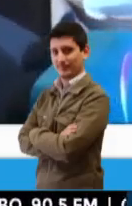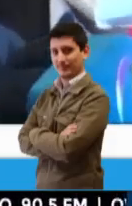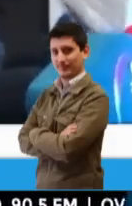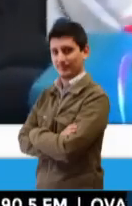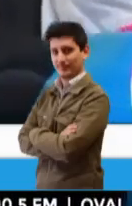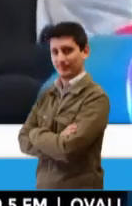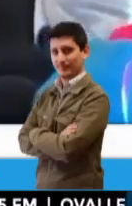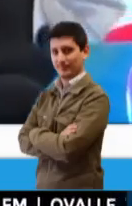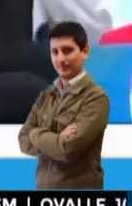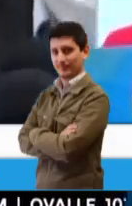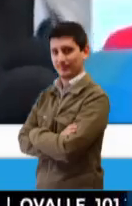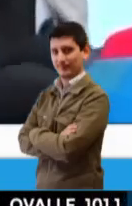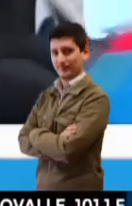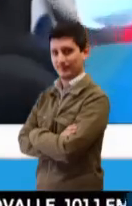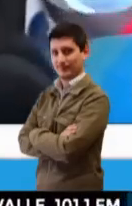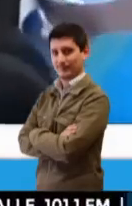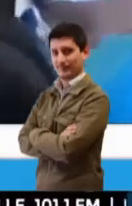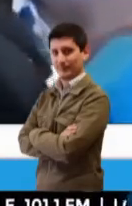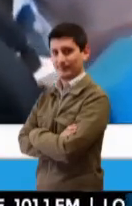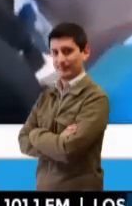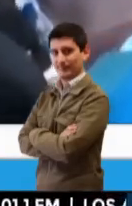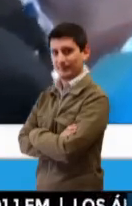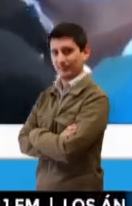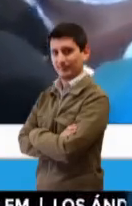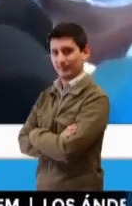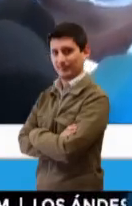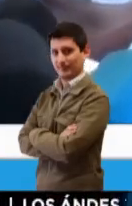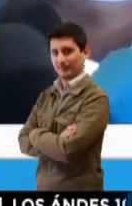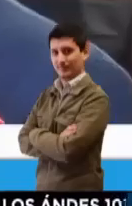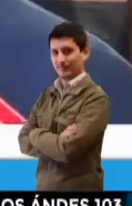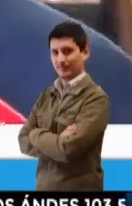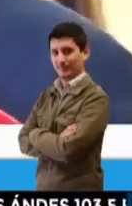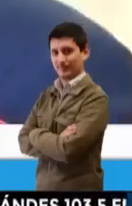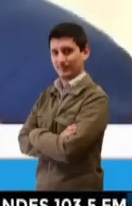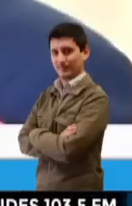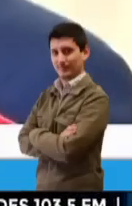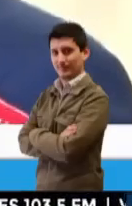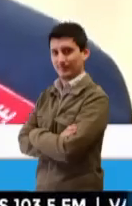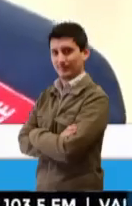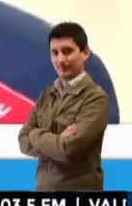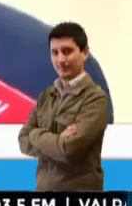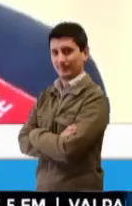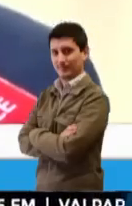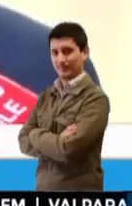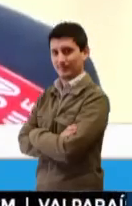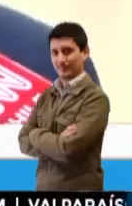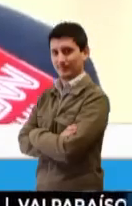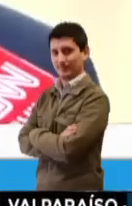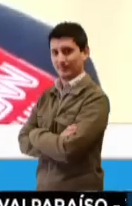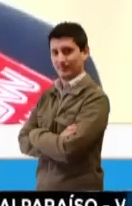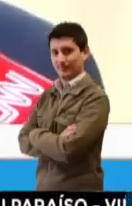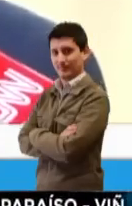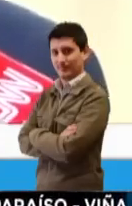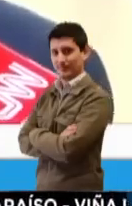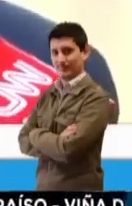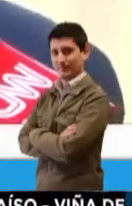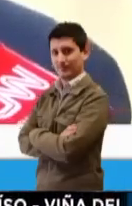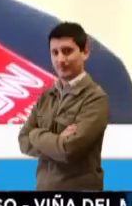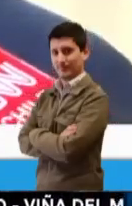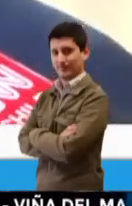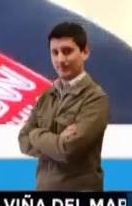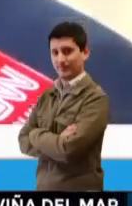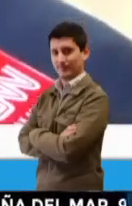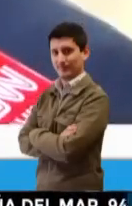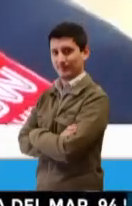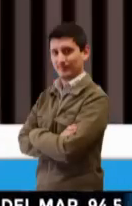antes estaba en Sexpress, ahora está en Desarrollo Social, y se le evalúa como en un cúmulo, ¿no? No se está de alguna manera analizando en un vacío su